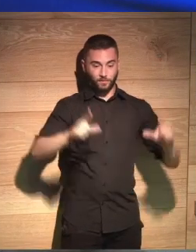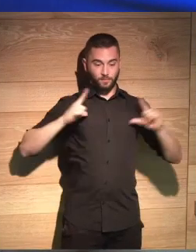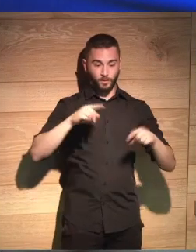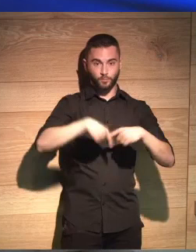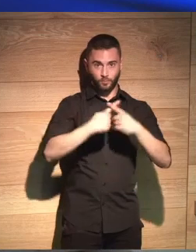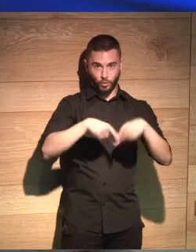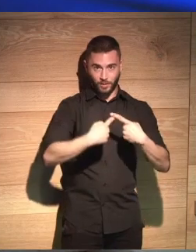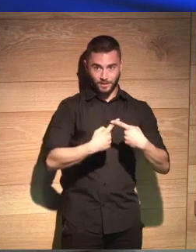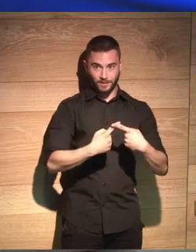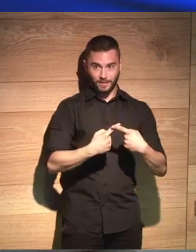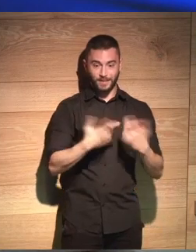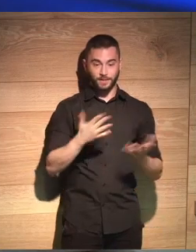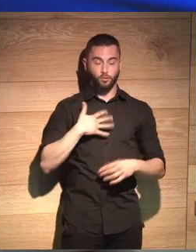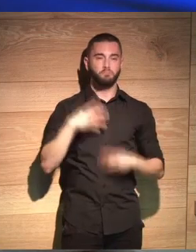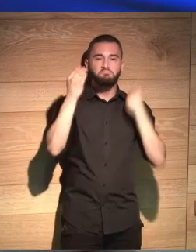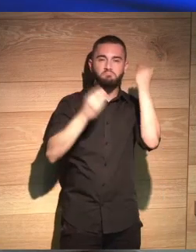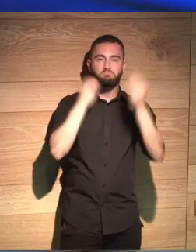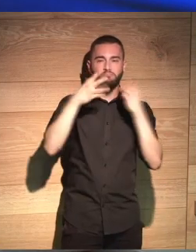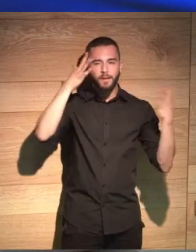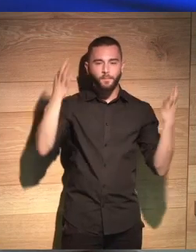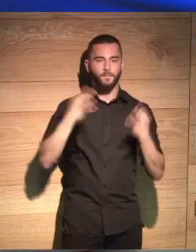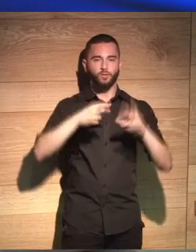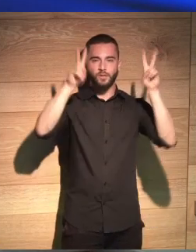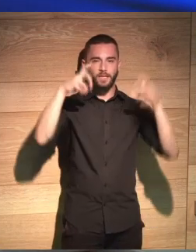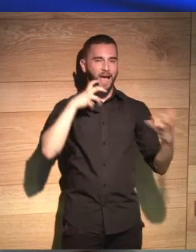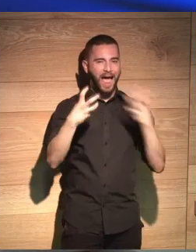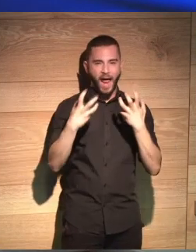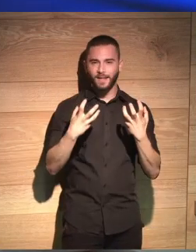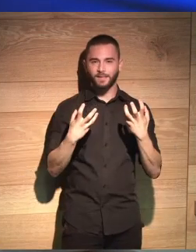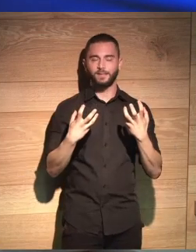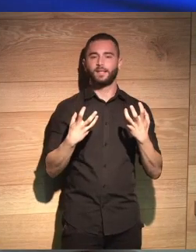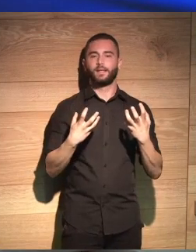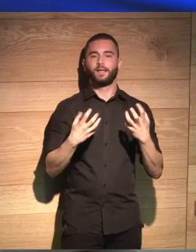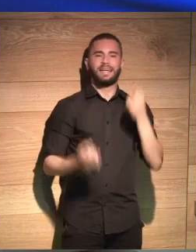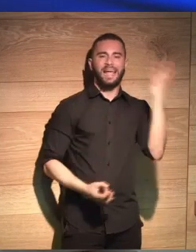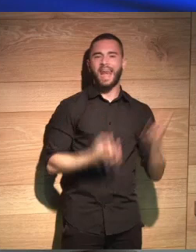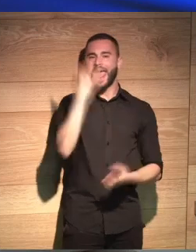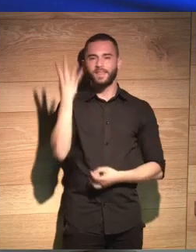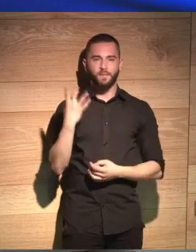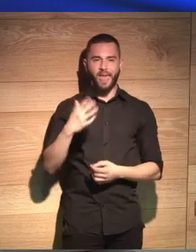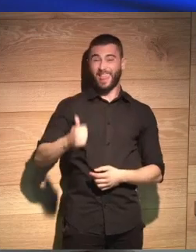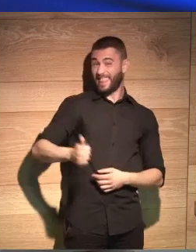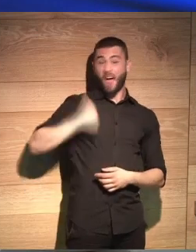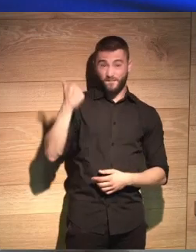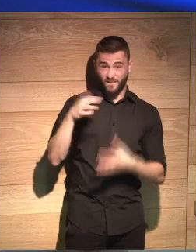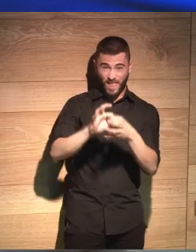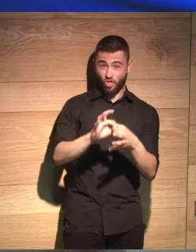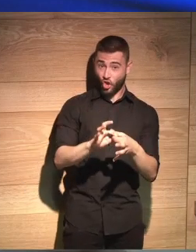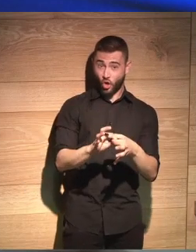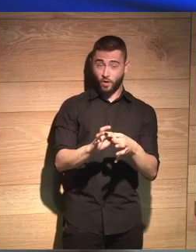que precisamente uno de los riesgos del arte, de la creatividad, de la ficción, por tanto,